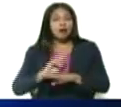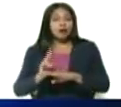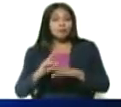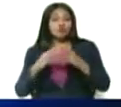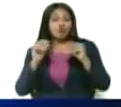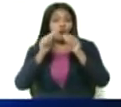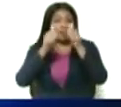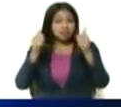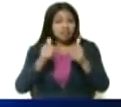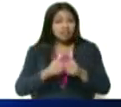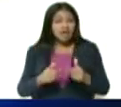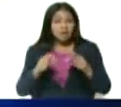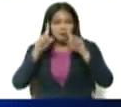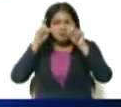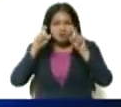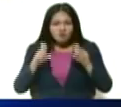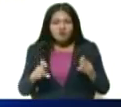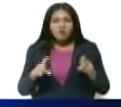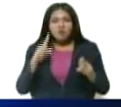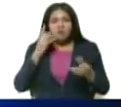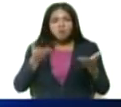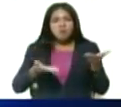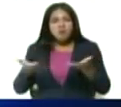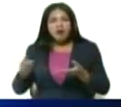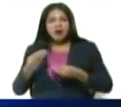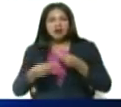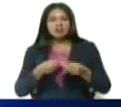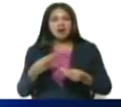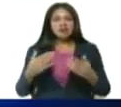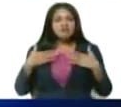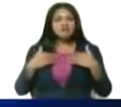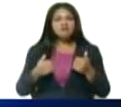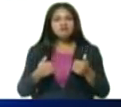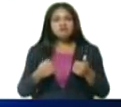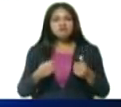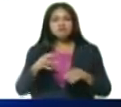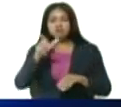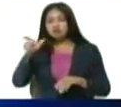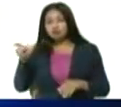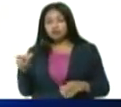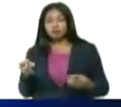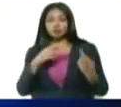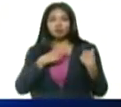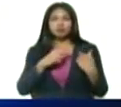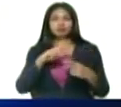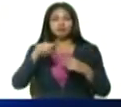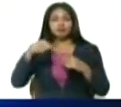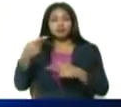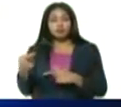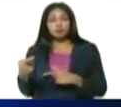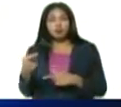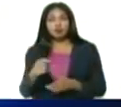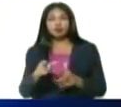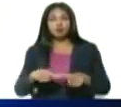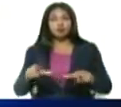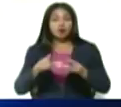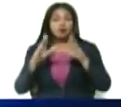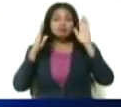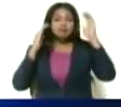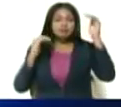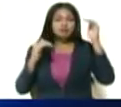el sistema epidemiológico correspondiente por las autoridades sanitarias. Y después pasan a unos puestos de